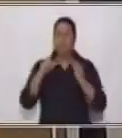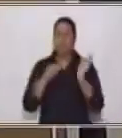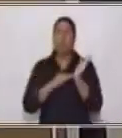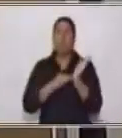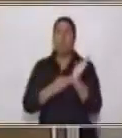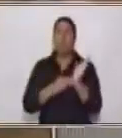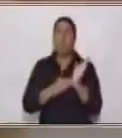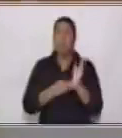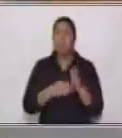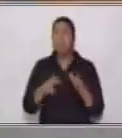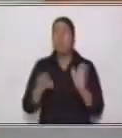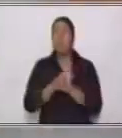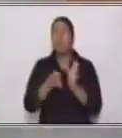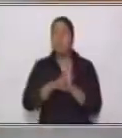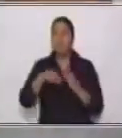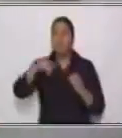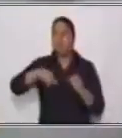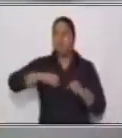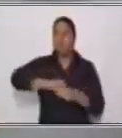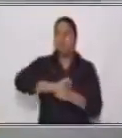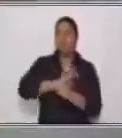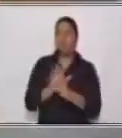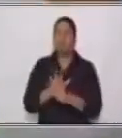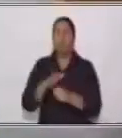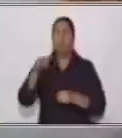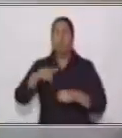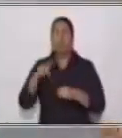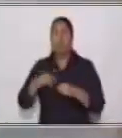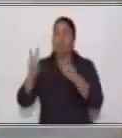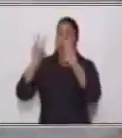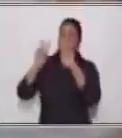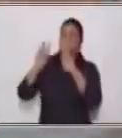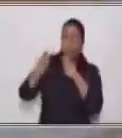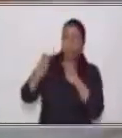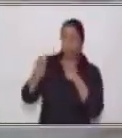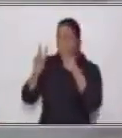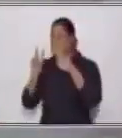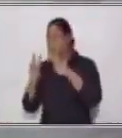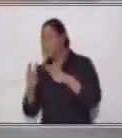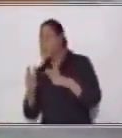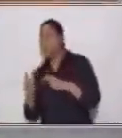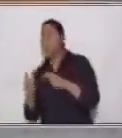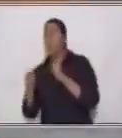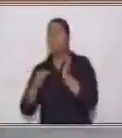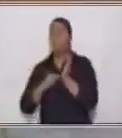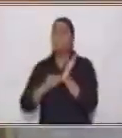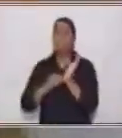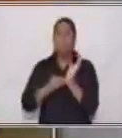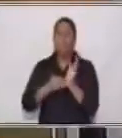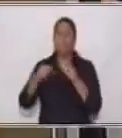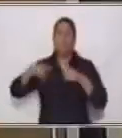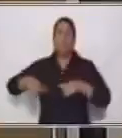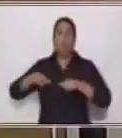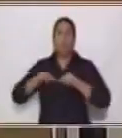estudio científico acerca del coronavirus y algunas inyecciones que se están desarrollando, algunas vacunas,